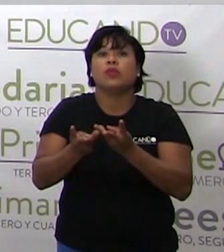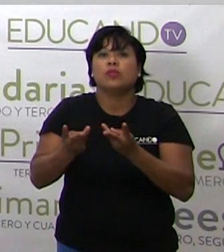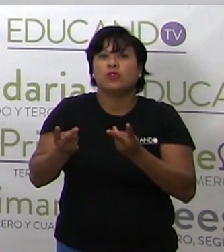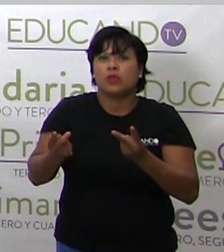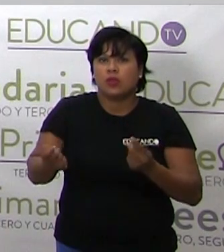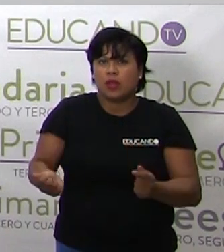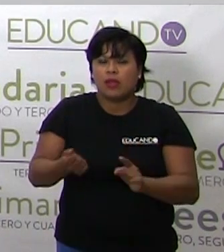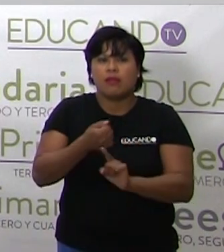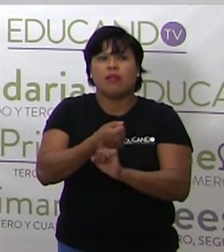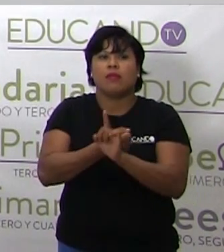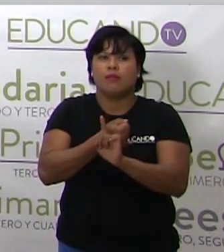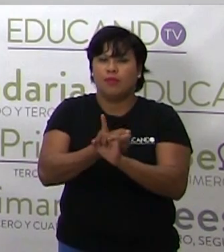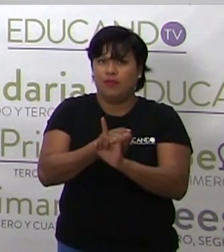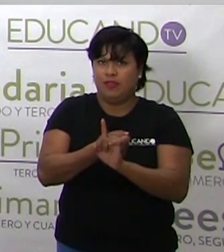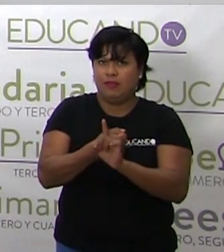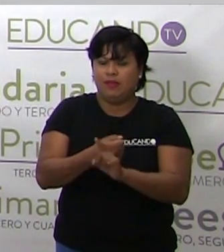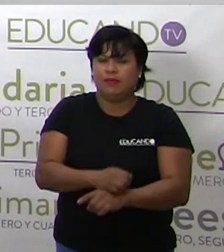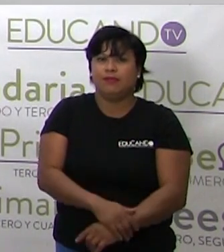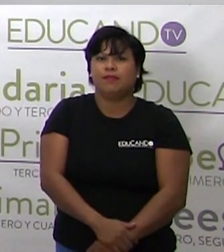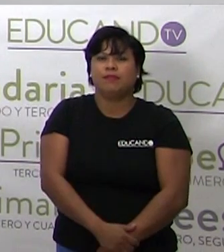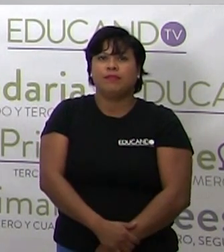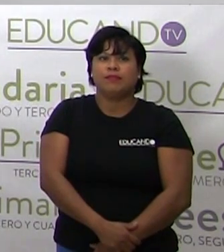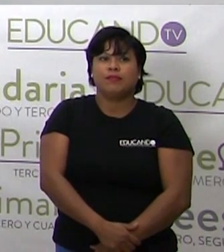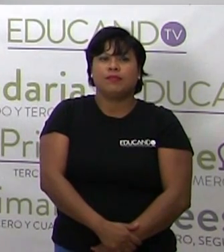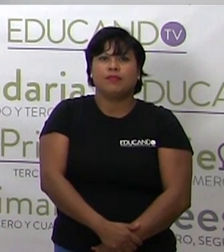en solucionar